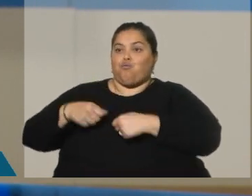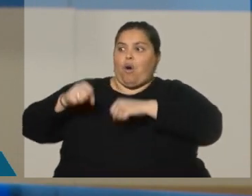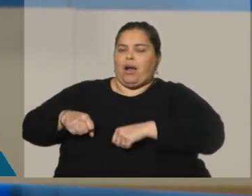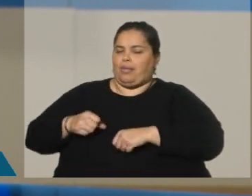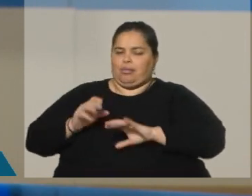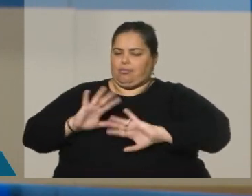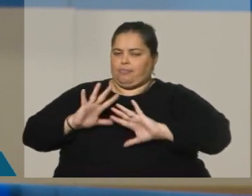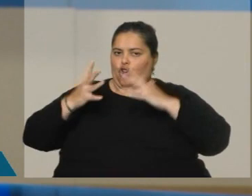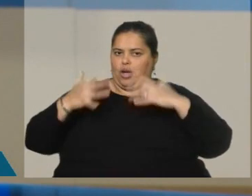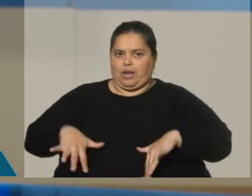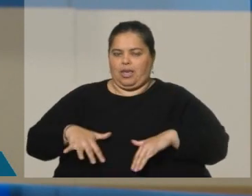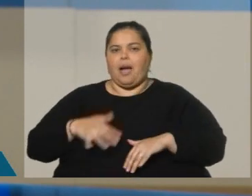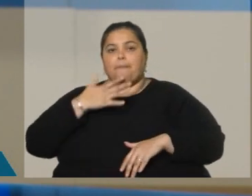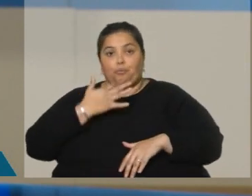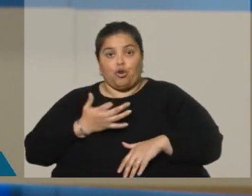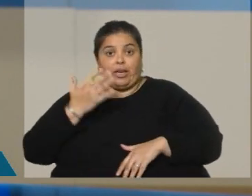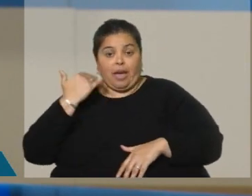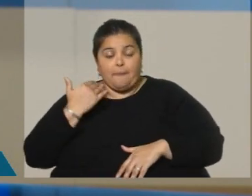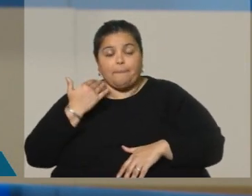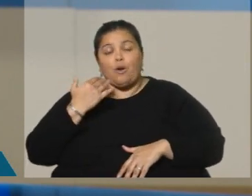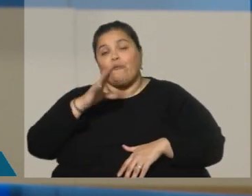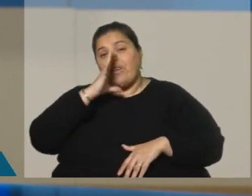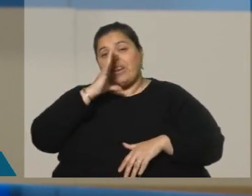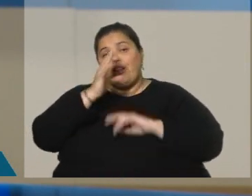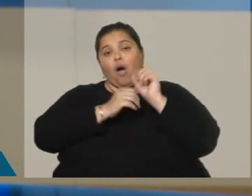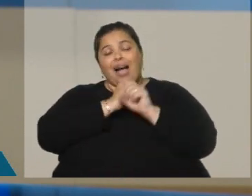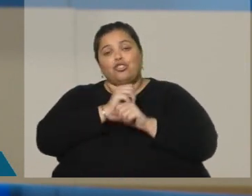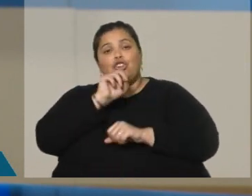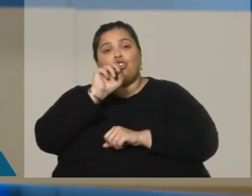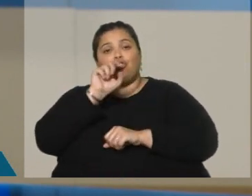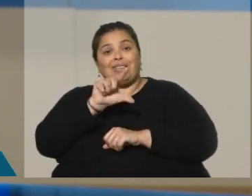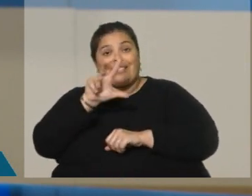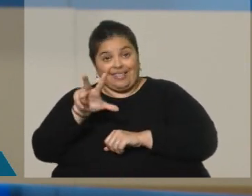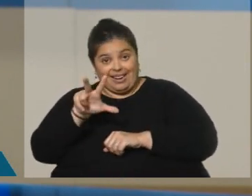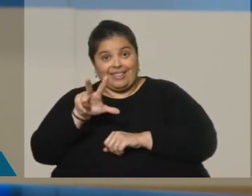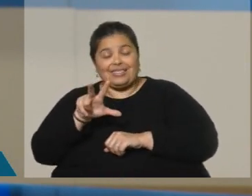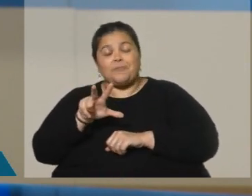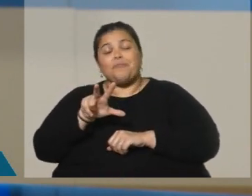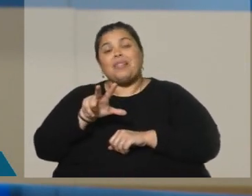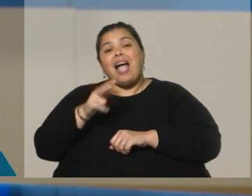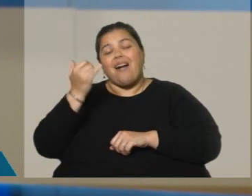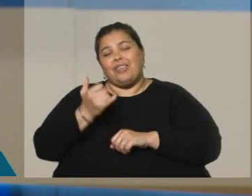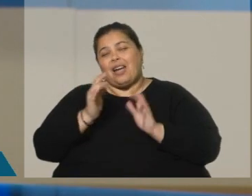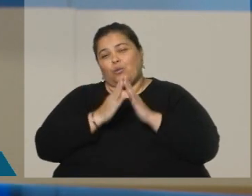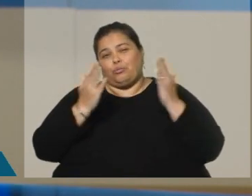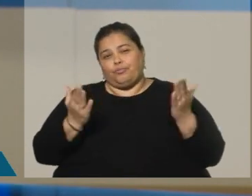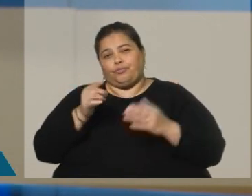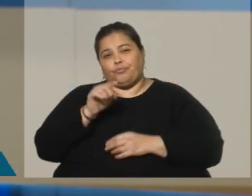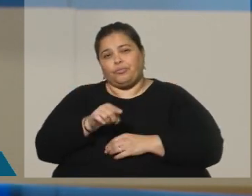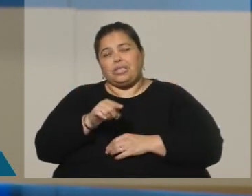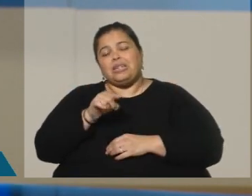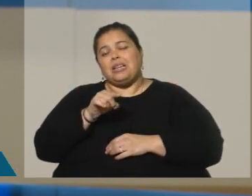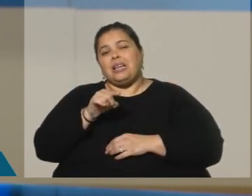tradicionales tenemos el ejemplo en febrero del 73 de América vasconcello con su libro febrero a Marco y